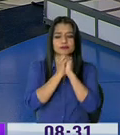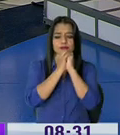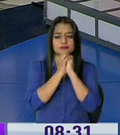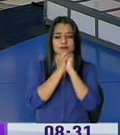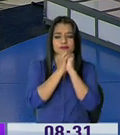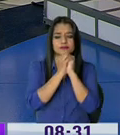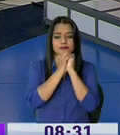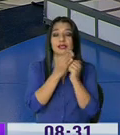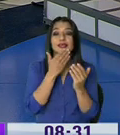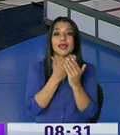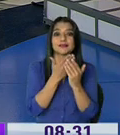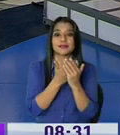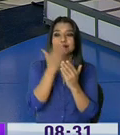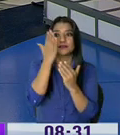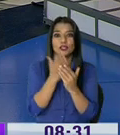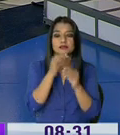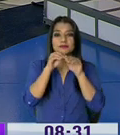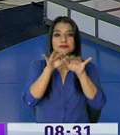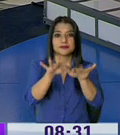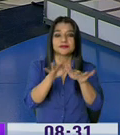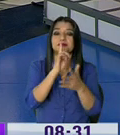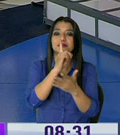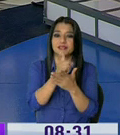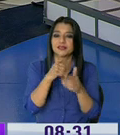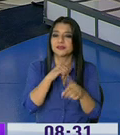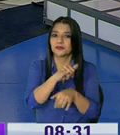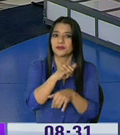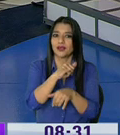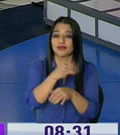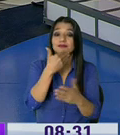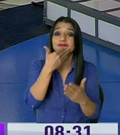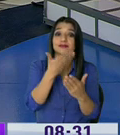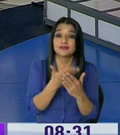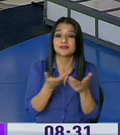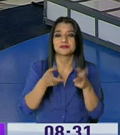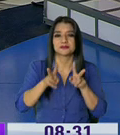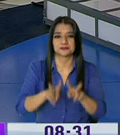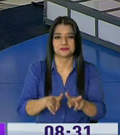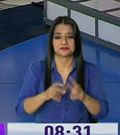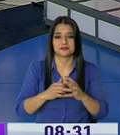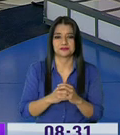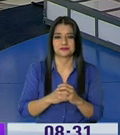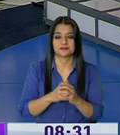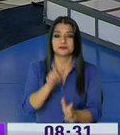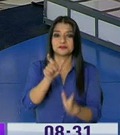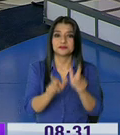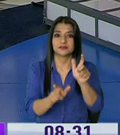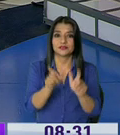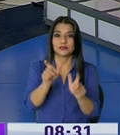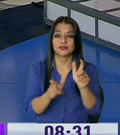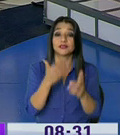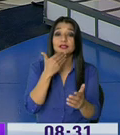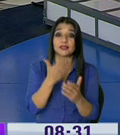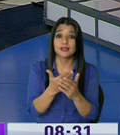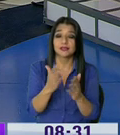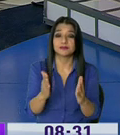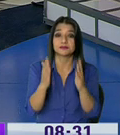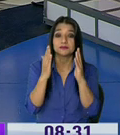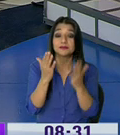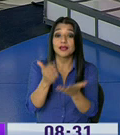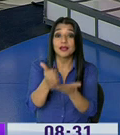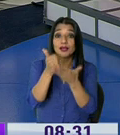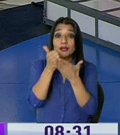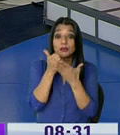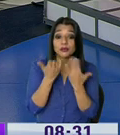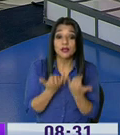va a agradecer. Exactamente, y nosotros hacemos ese agradecimiento también a todas las personas que se unen a esta